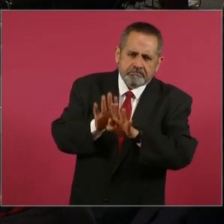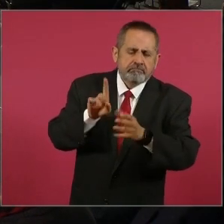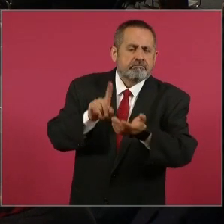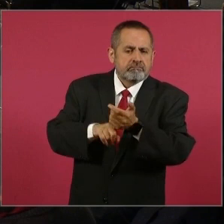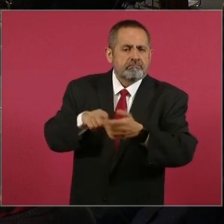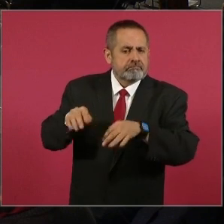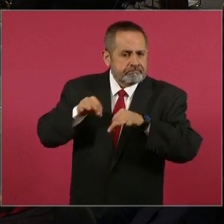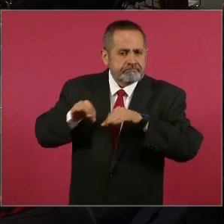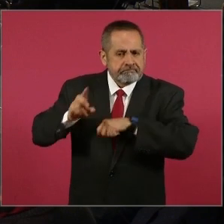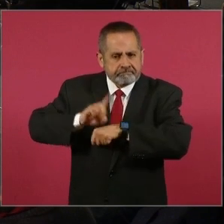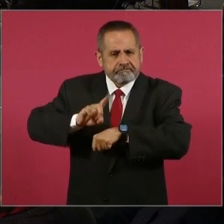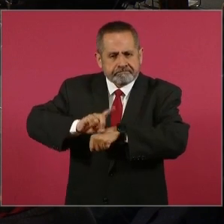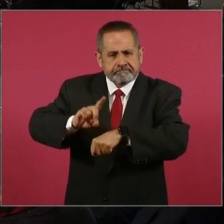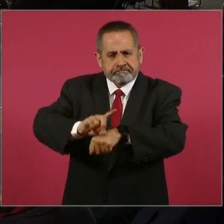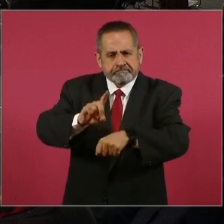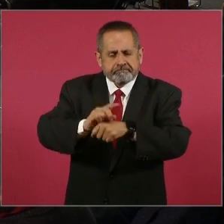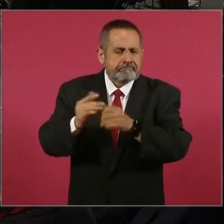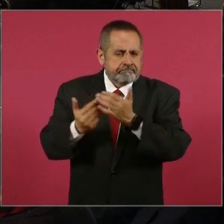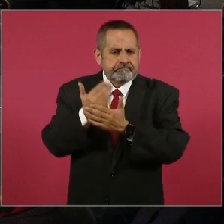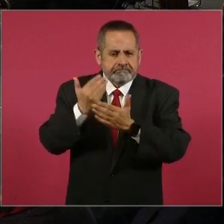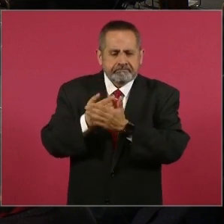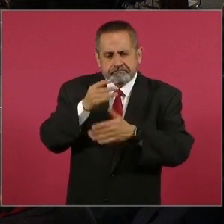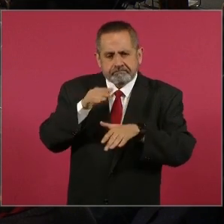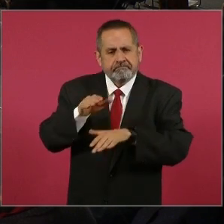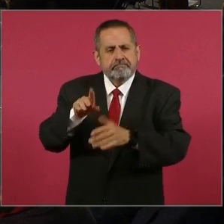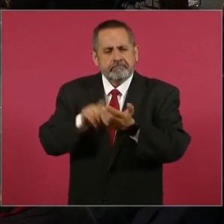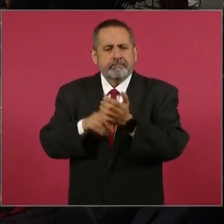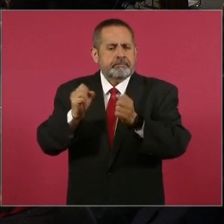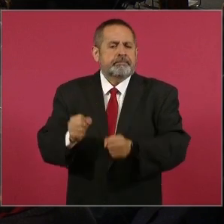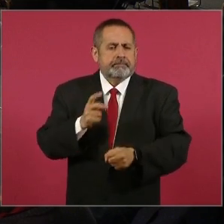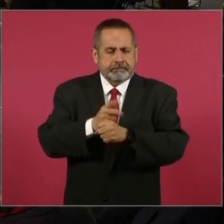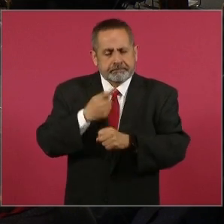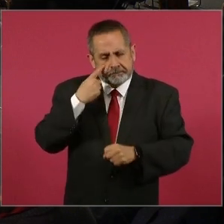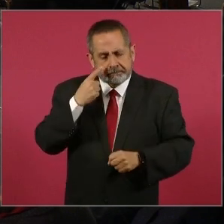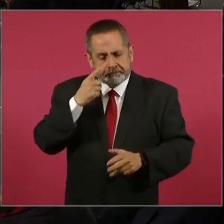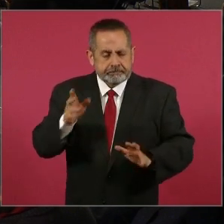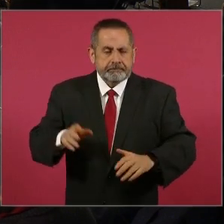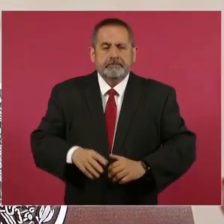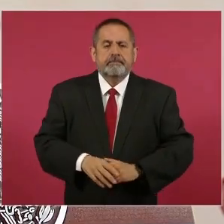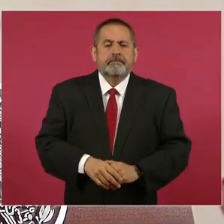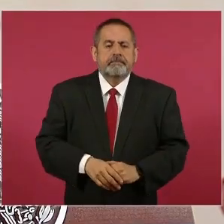trabajo diario que se hace en materia de seguridad